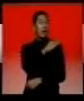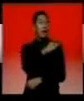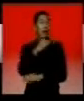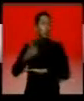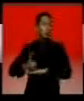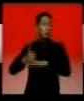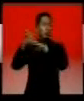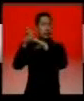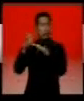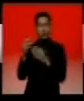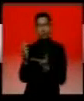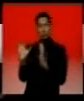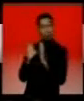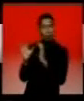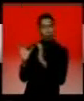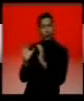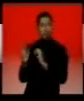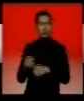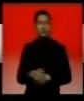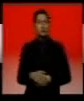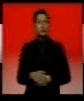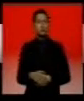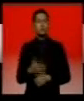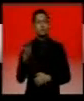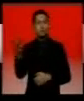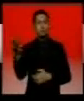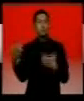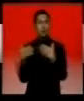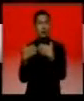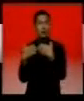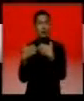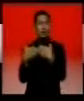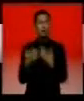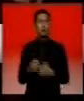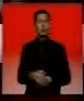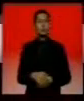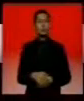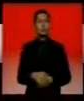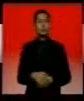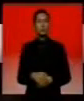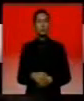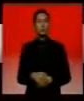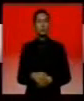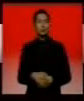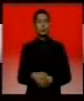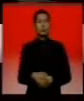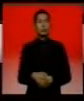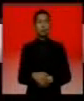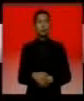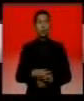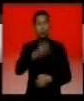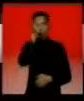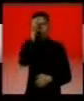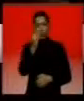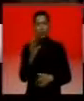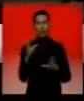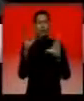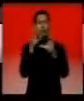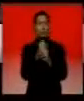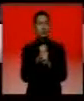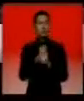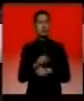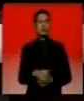cámara. Están allí el equipo del cuerpo de bomberos de Quito. Comandante, ¿cómo está? ¿Cómo le va para Gama TV? Bueno,